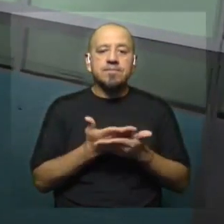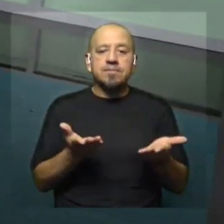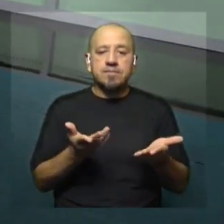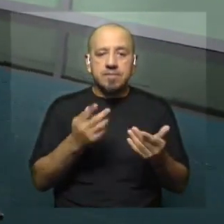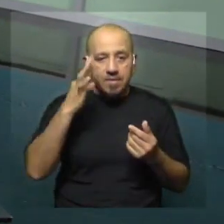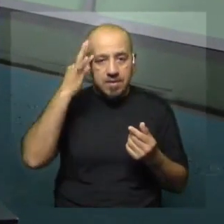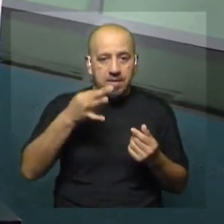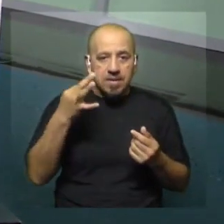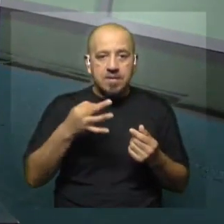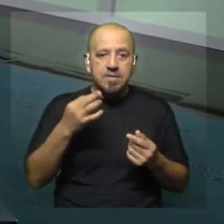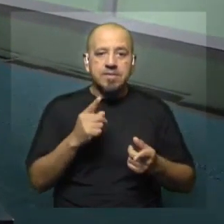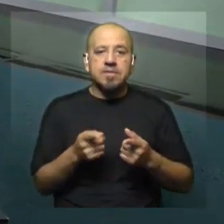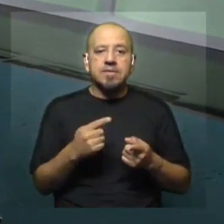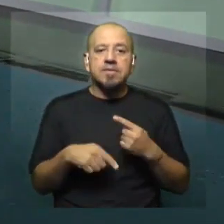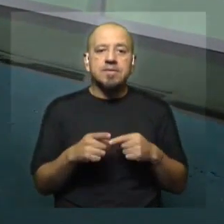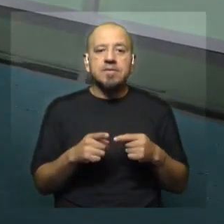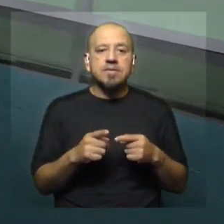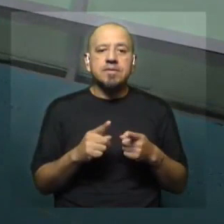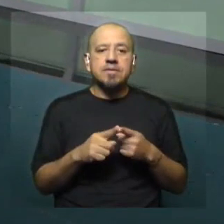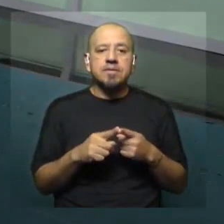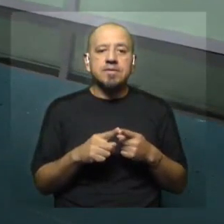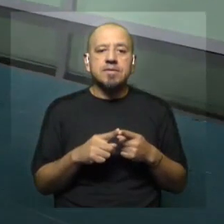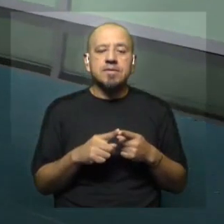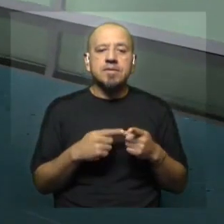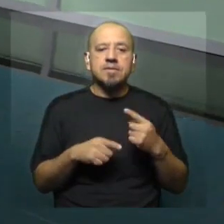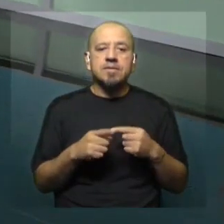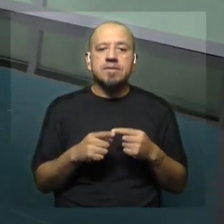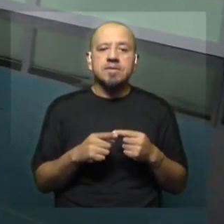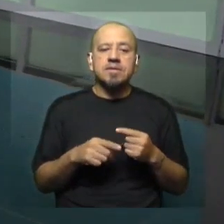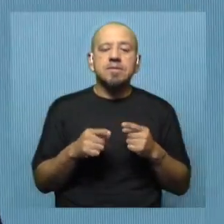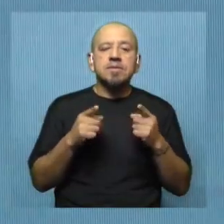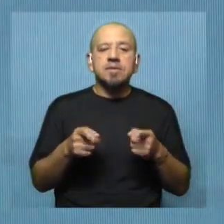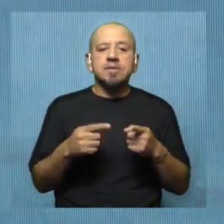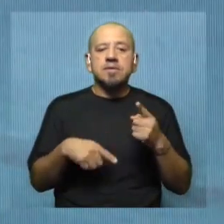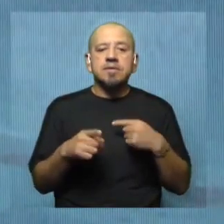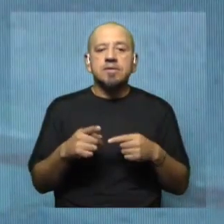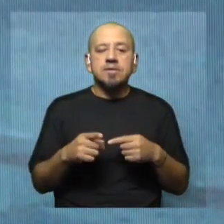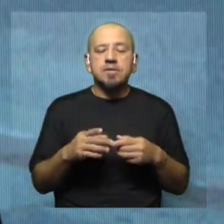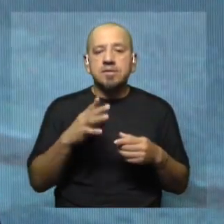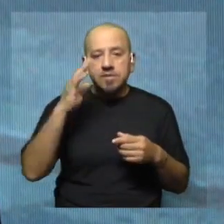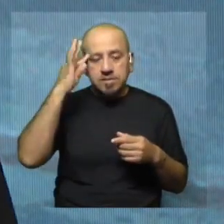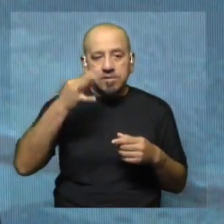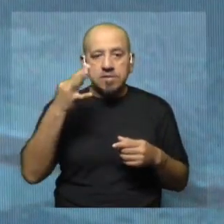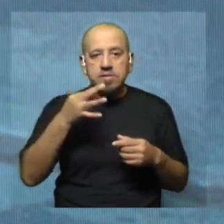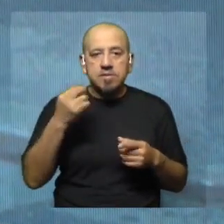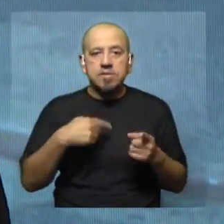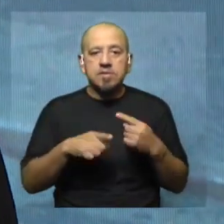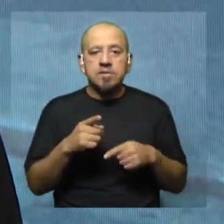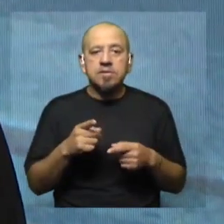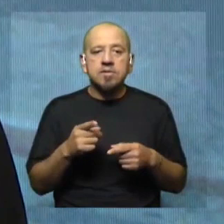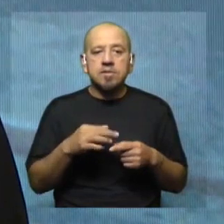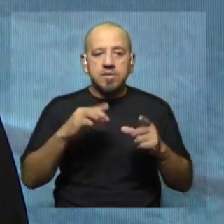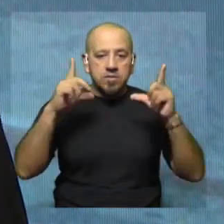realidad, entonces. Ya, eso es otro programa. La podemos hablar muchas horas. Es entre ficción y realidad, es parte de lo que tiene la